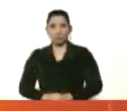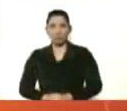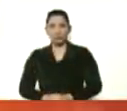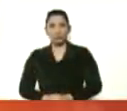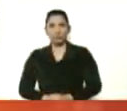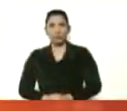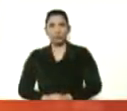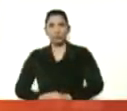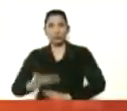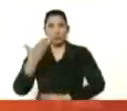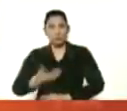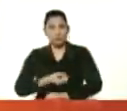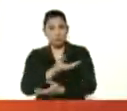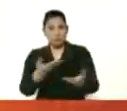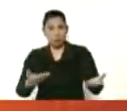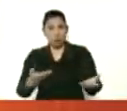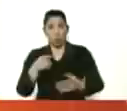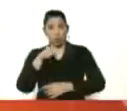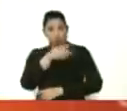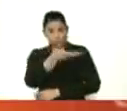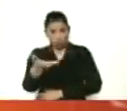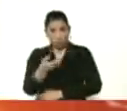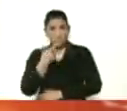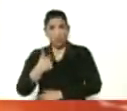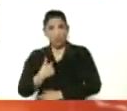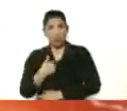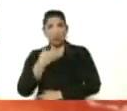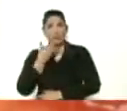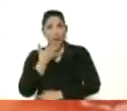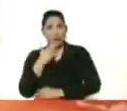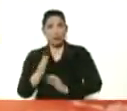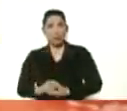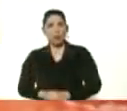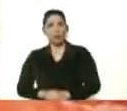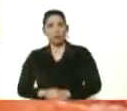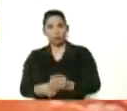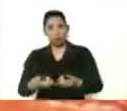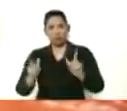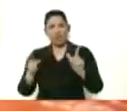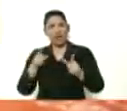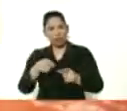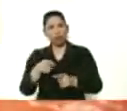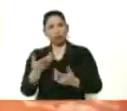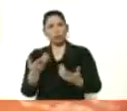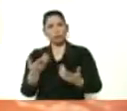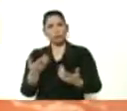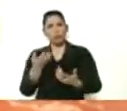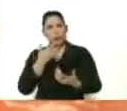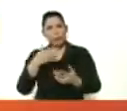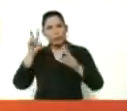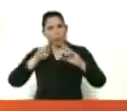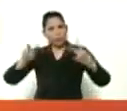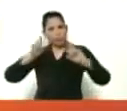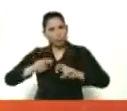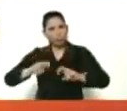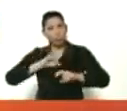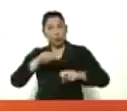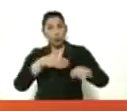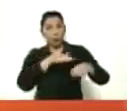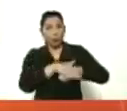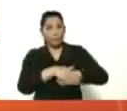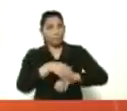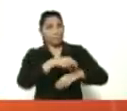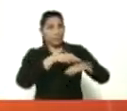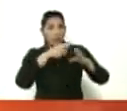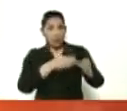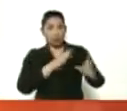Muy importante esto. Ustedes me dicen si la encuesta está en lo cierto o no, porque esto nos permite, Jorge Rodríguez, como ministro de Comunicación